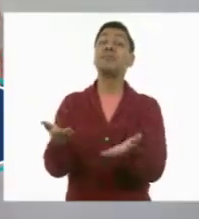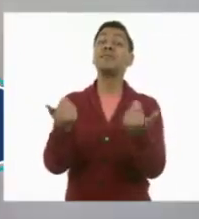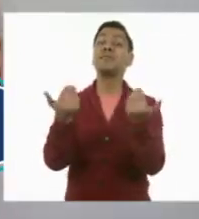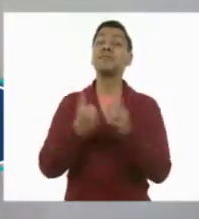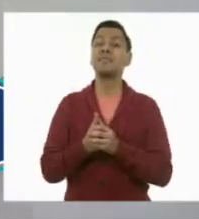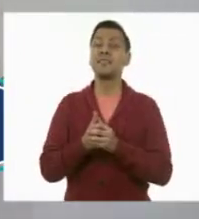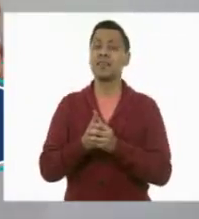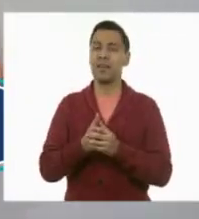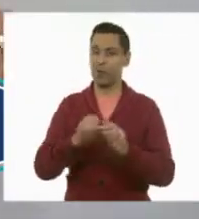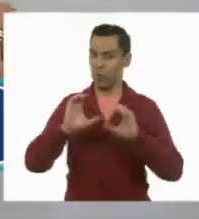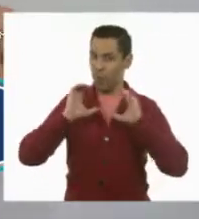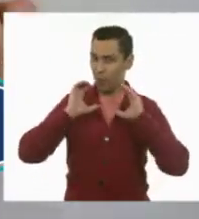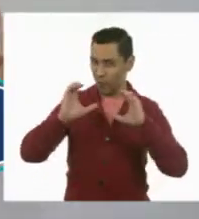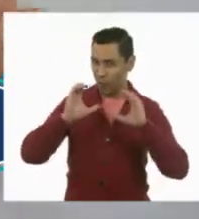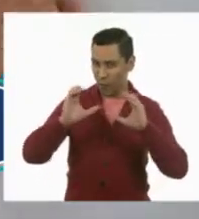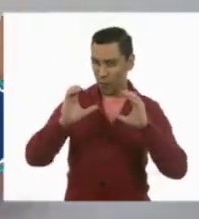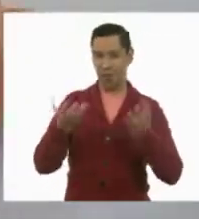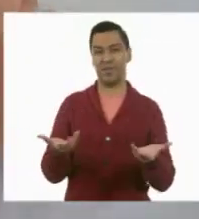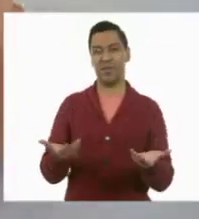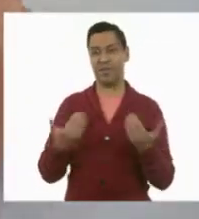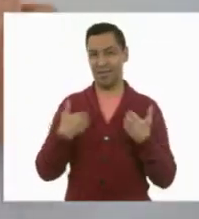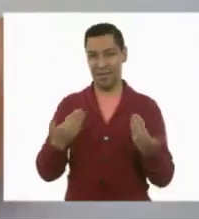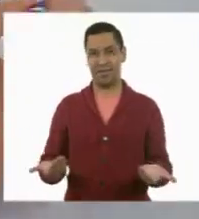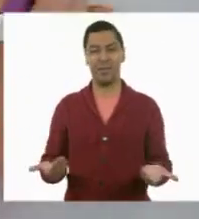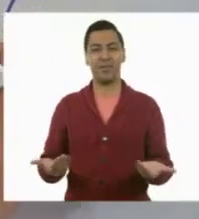que nos cuide.